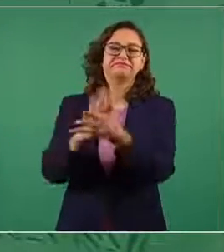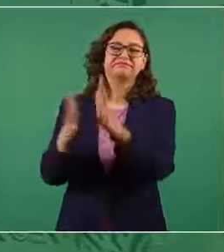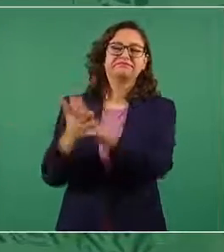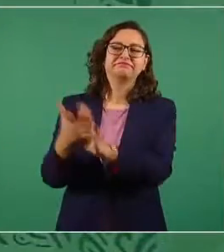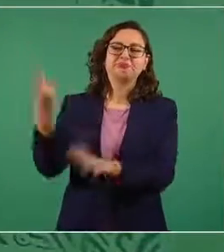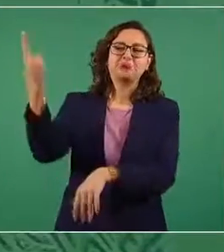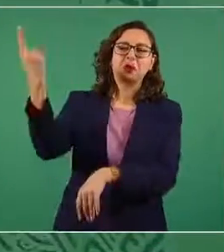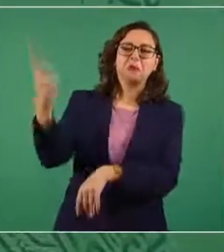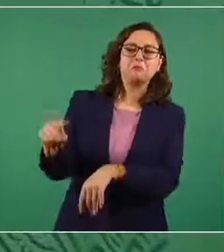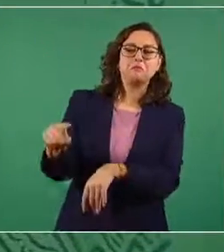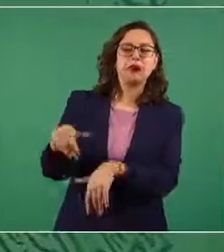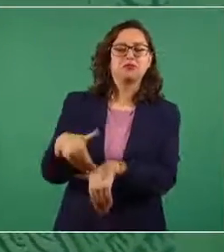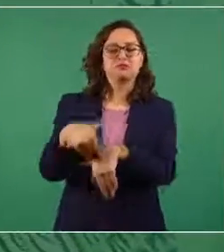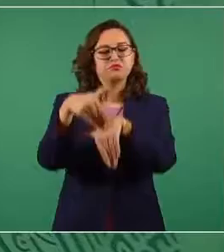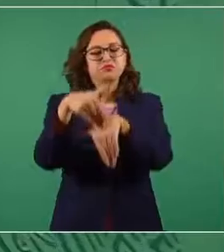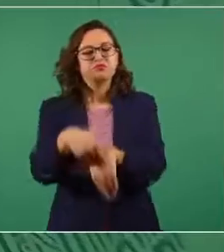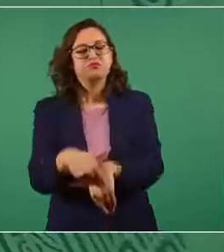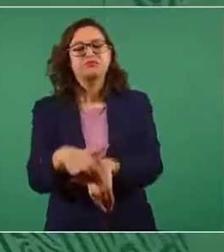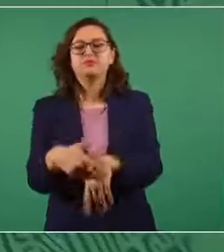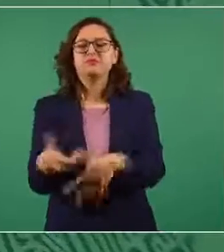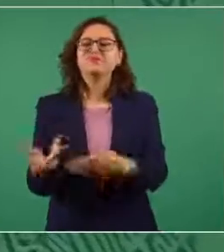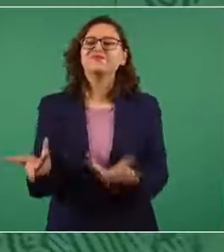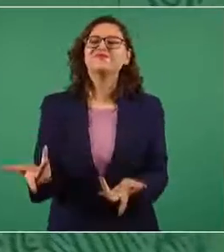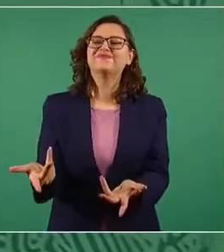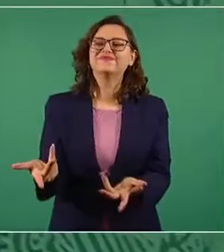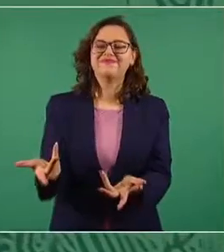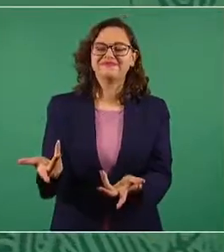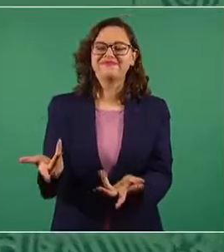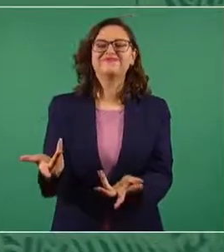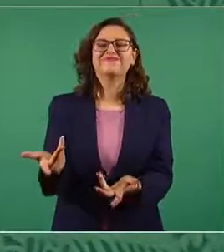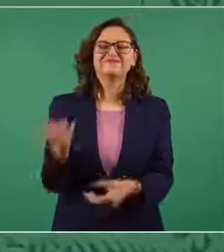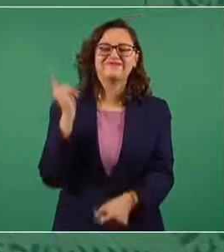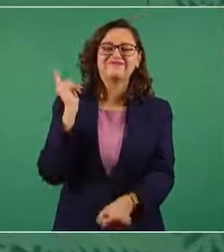No actuaron como jueces.